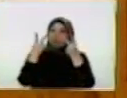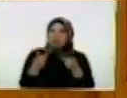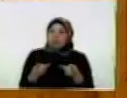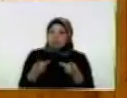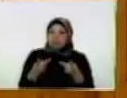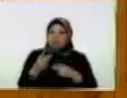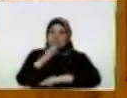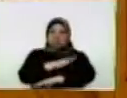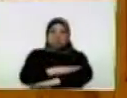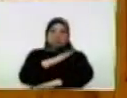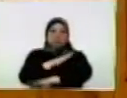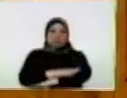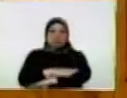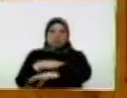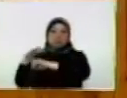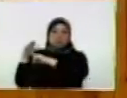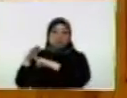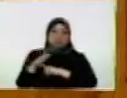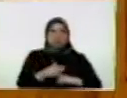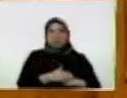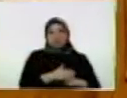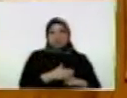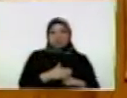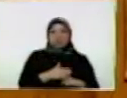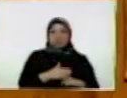coraje, de integridad.